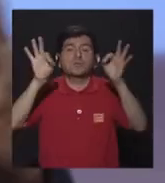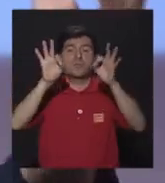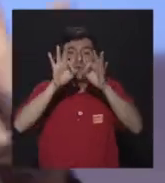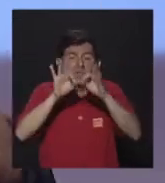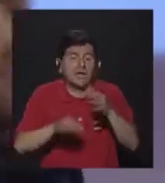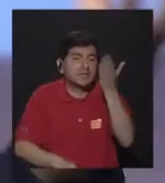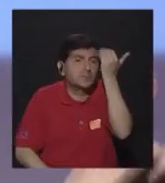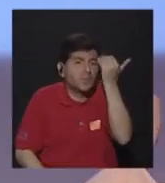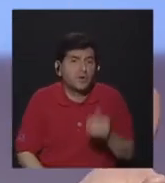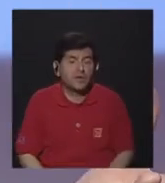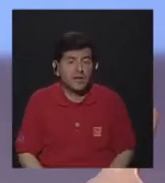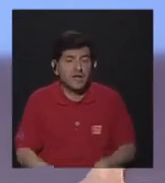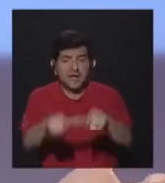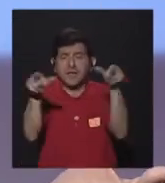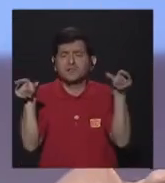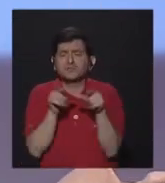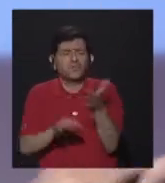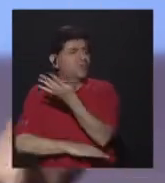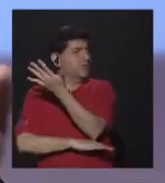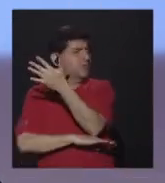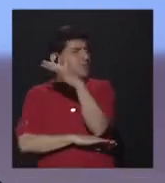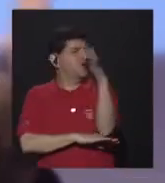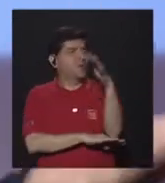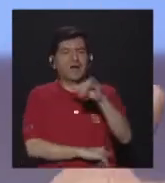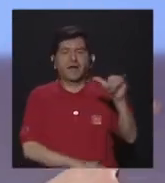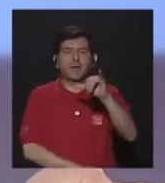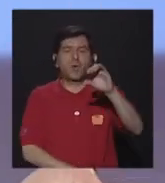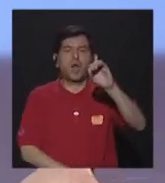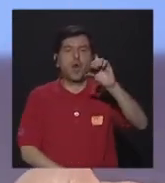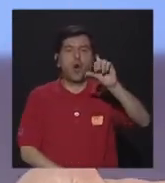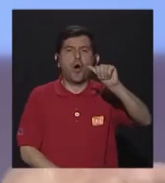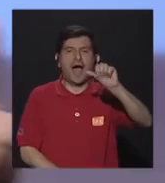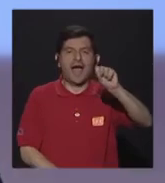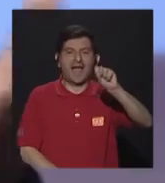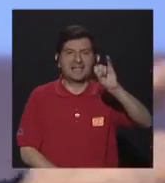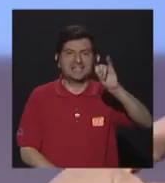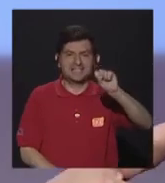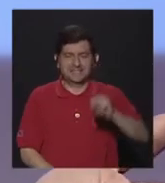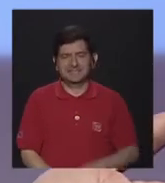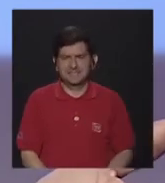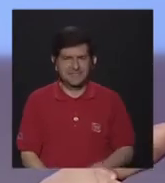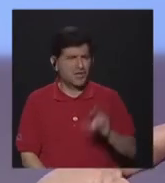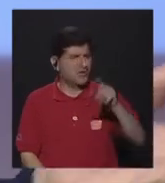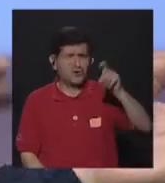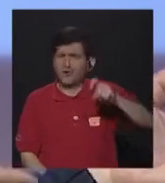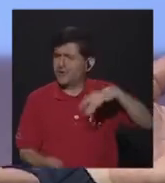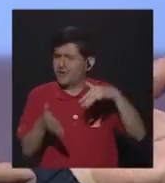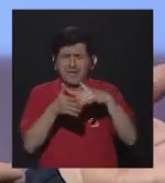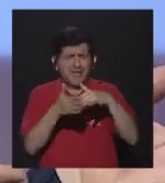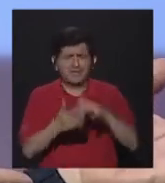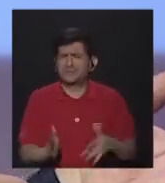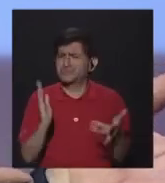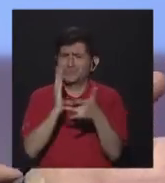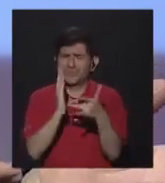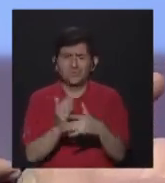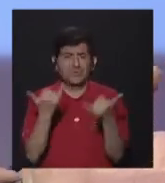es que es un oasis de vegetación eso es una cosa fácil de entender para eso no hacen falta muchos estudios técnicos los vecinos lo han demostrado y lo